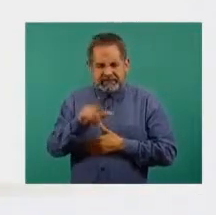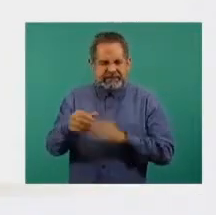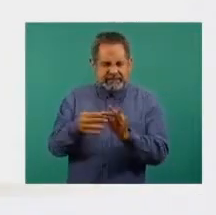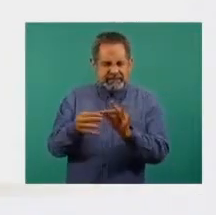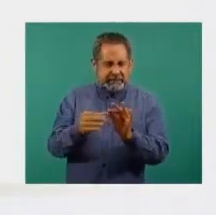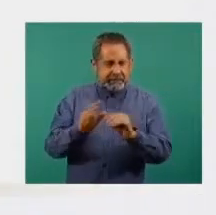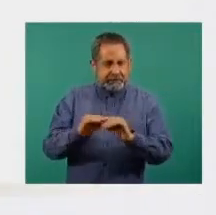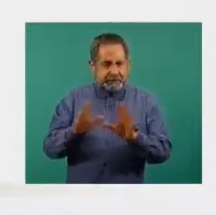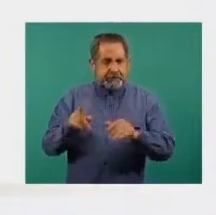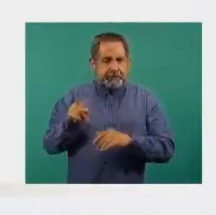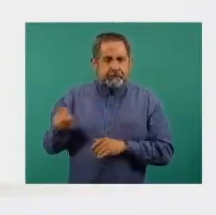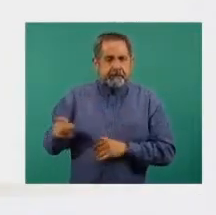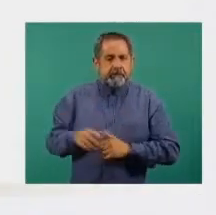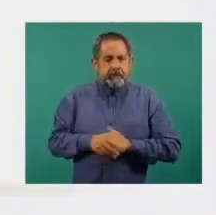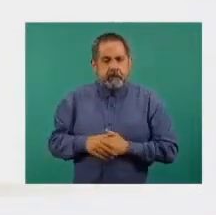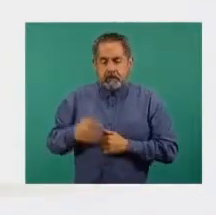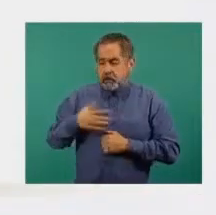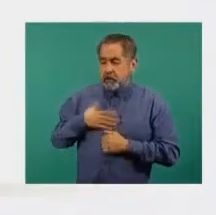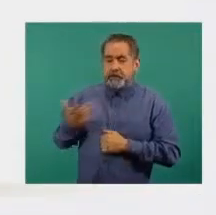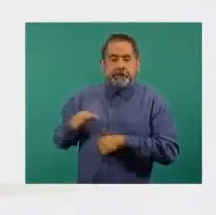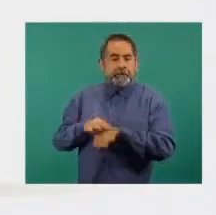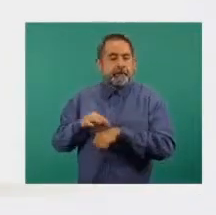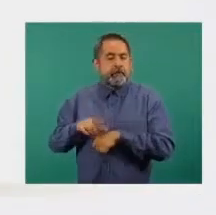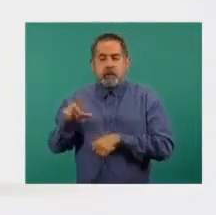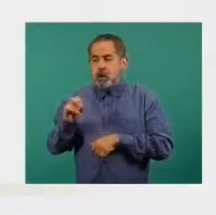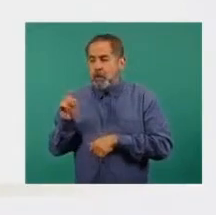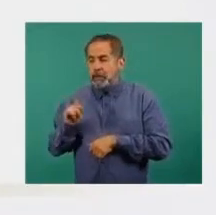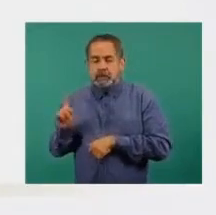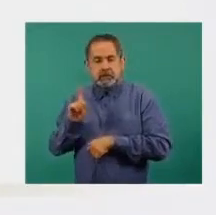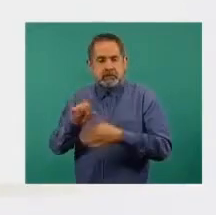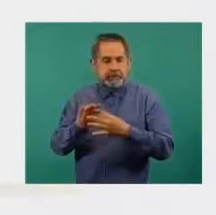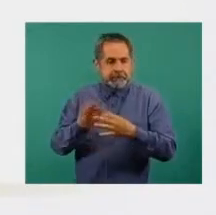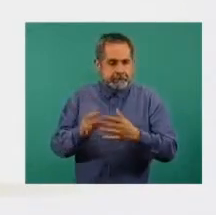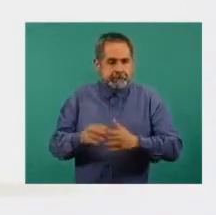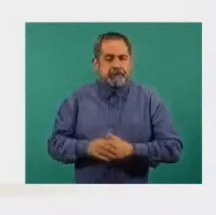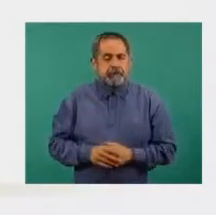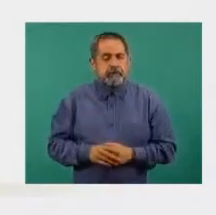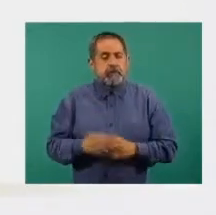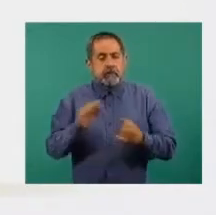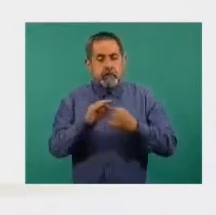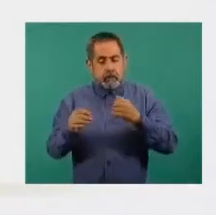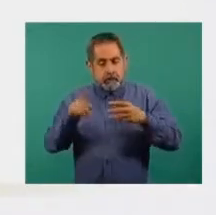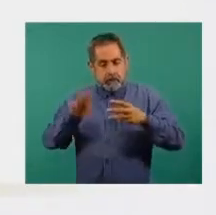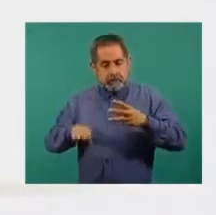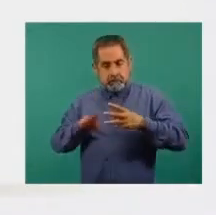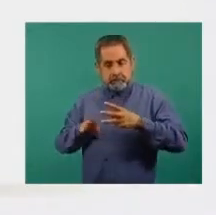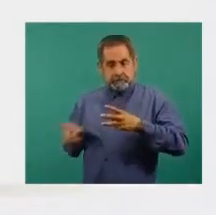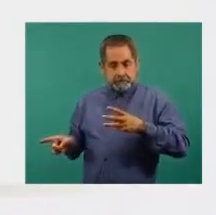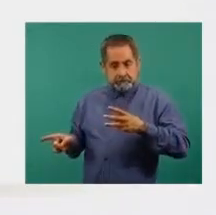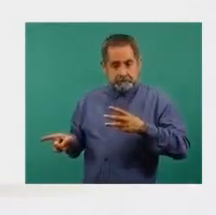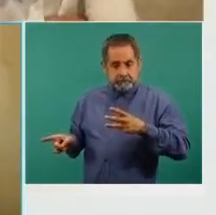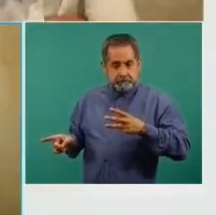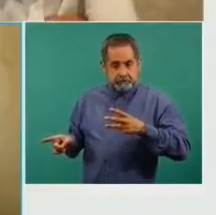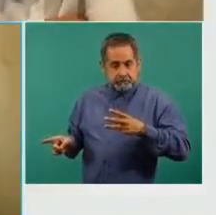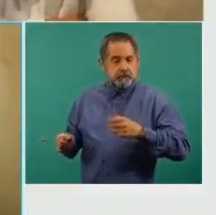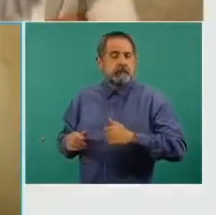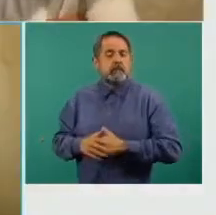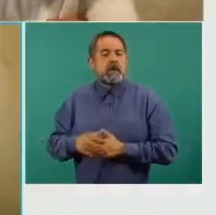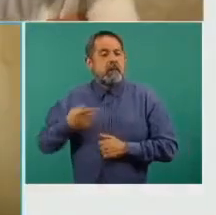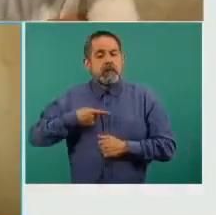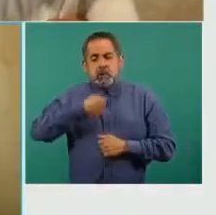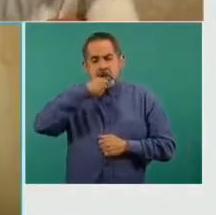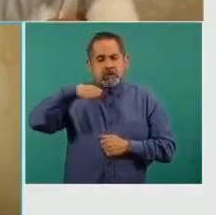tanto yo como el doctor López Ridaura. Y finalmente el componente de personas